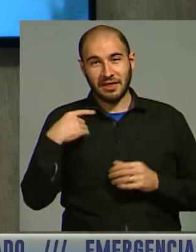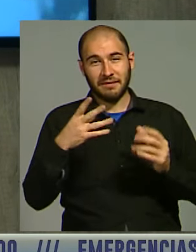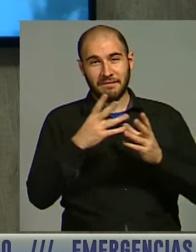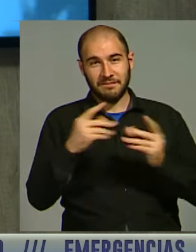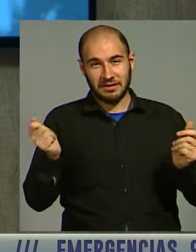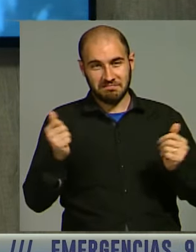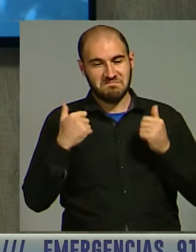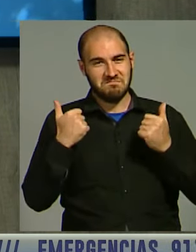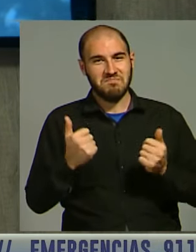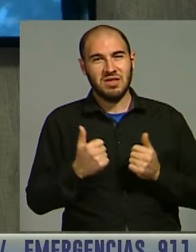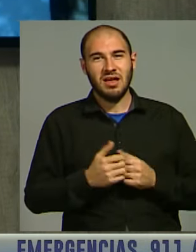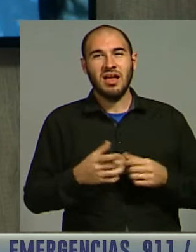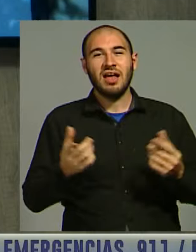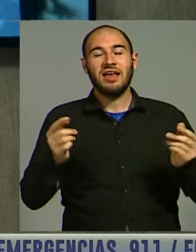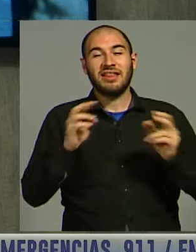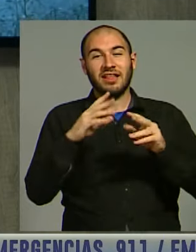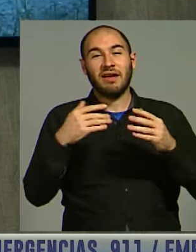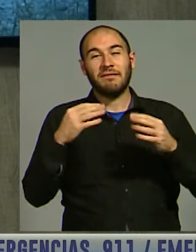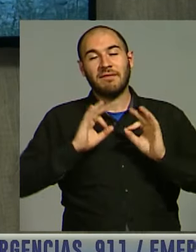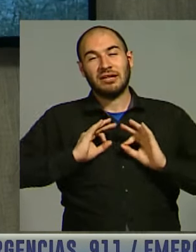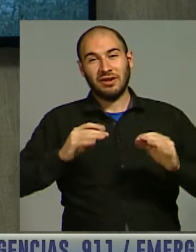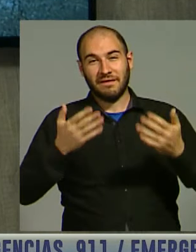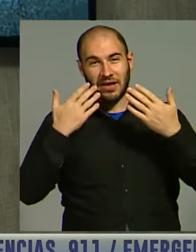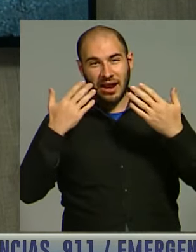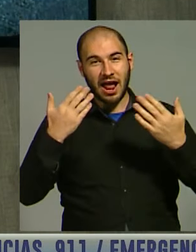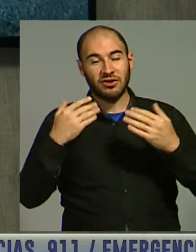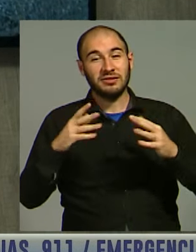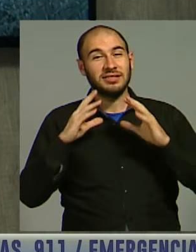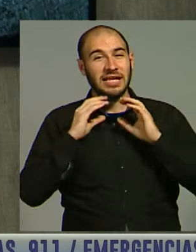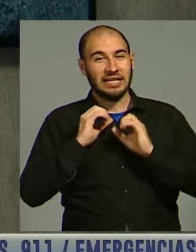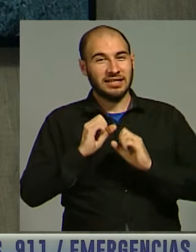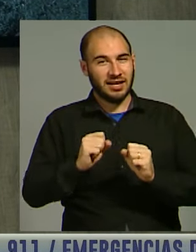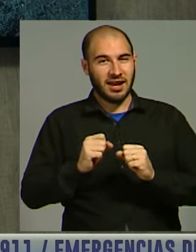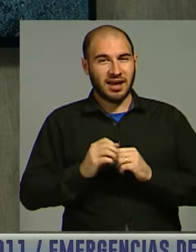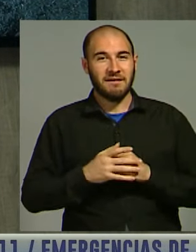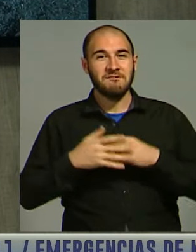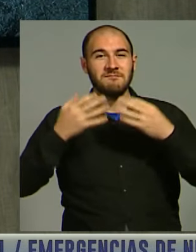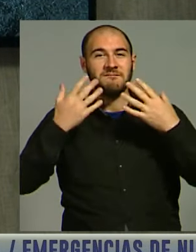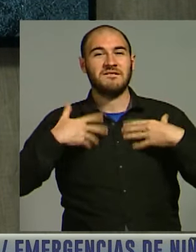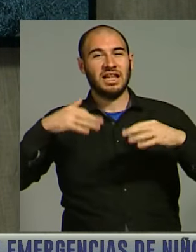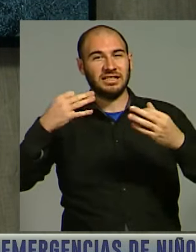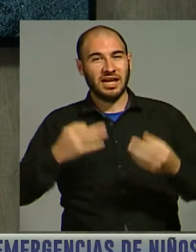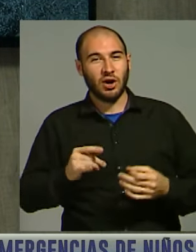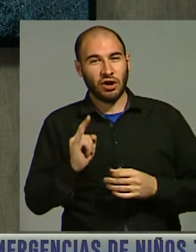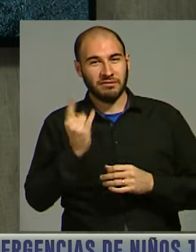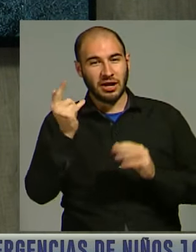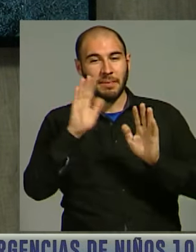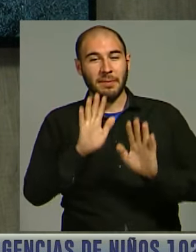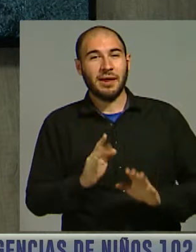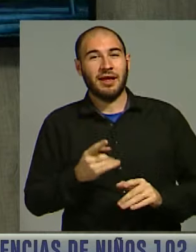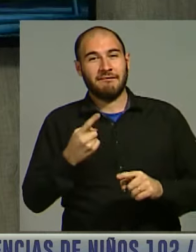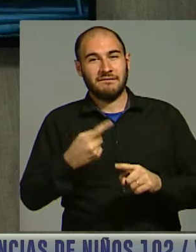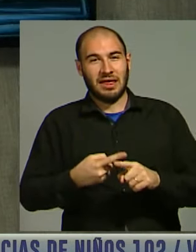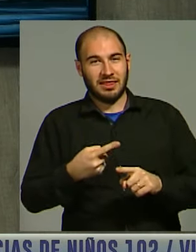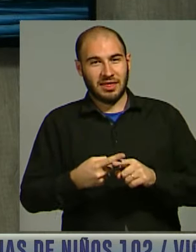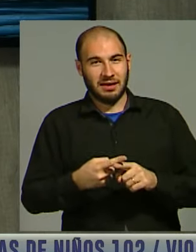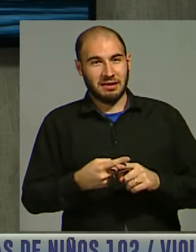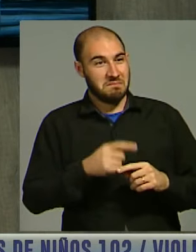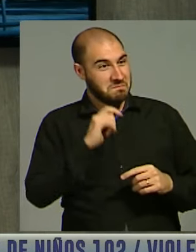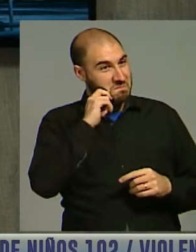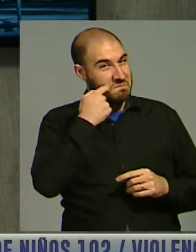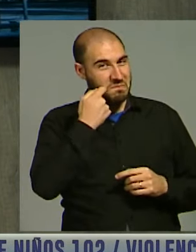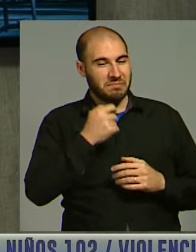con éxito la colonia de verano y para eso la Secretaría de Bienestar Universitario organizó una fiesta. Qué lindo.